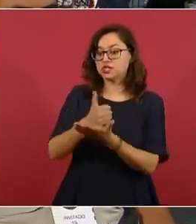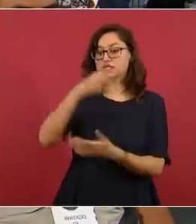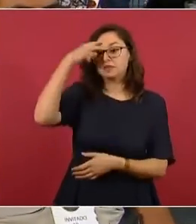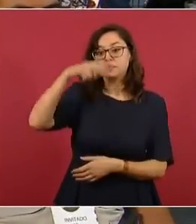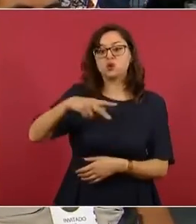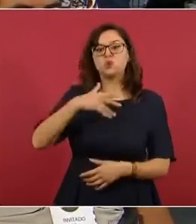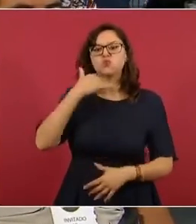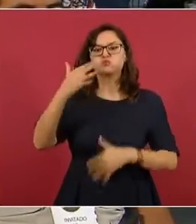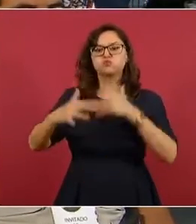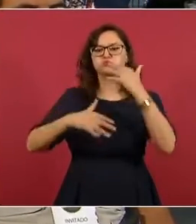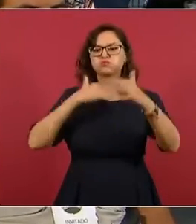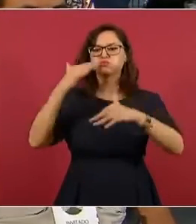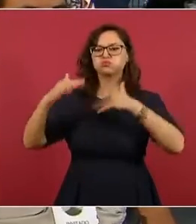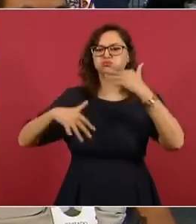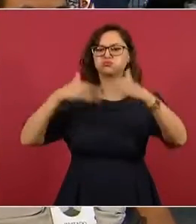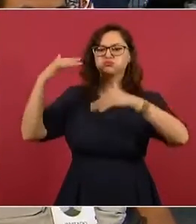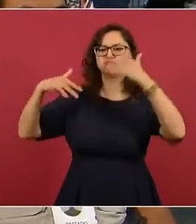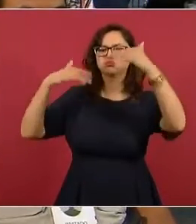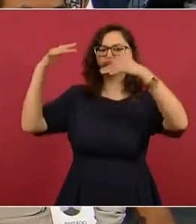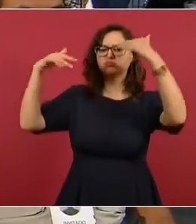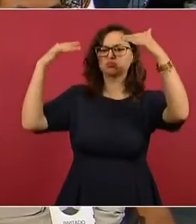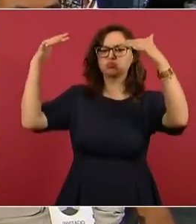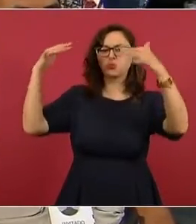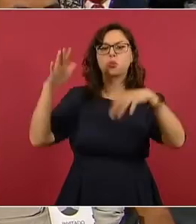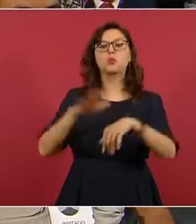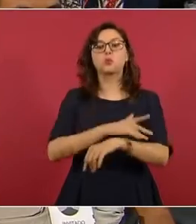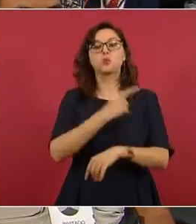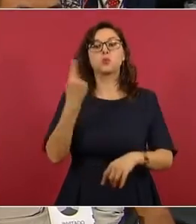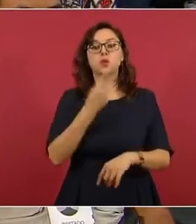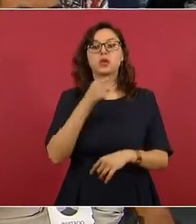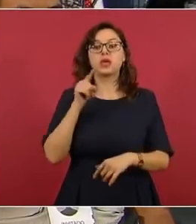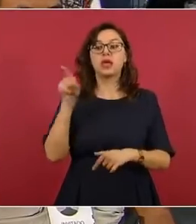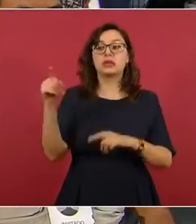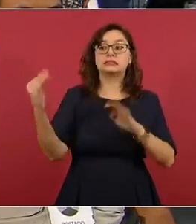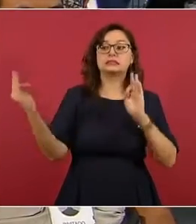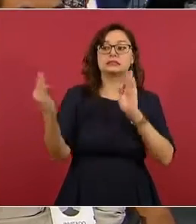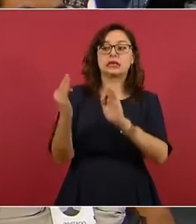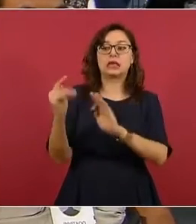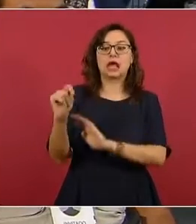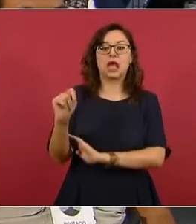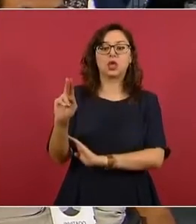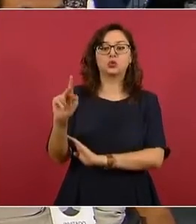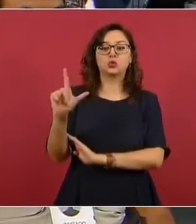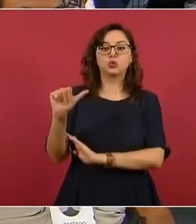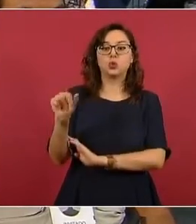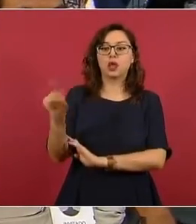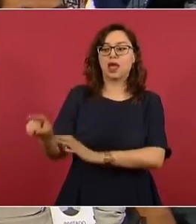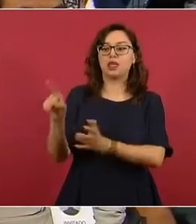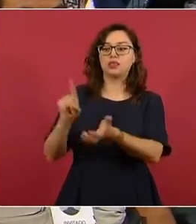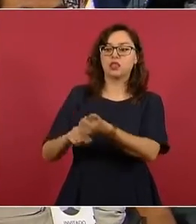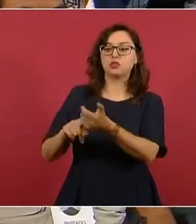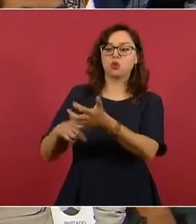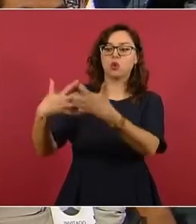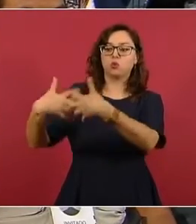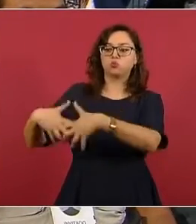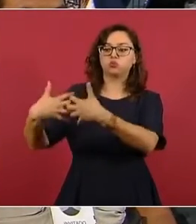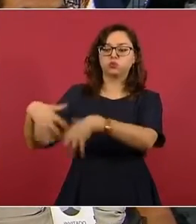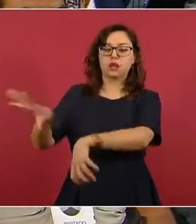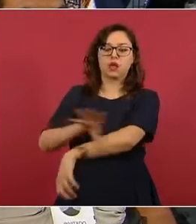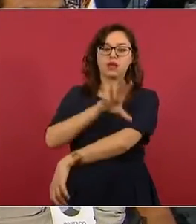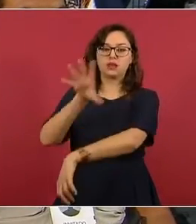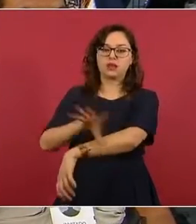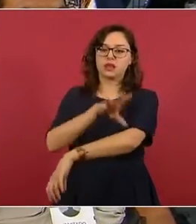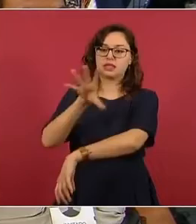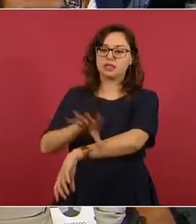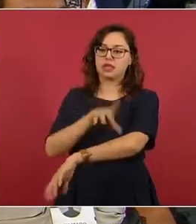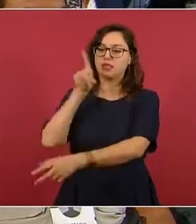la termoeléctrica que está en Tula, que usa combustóleo,